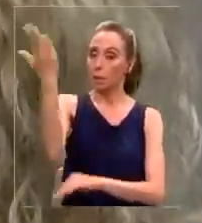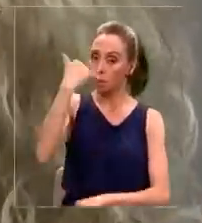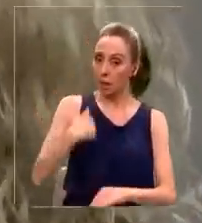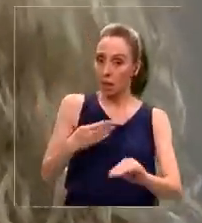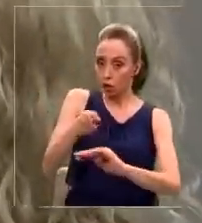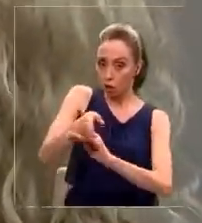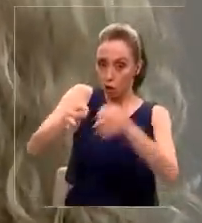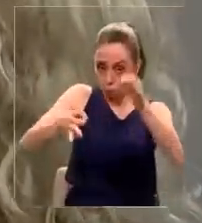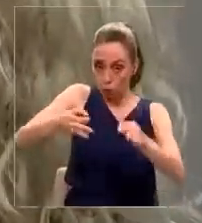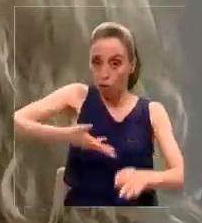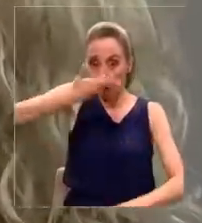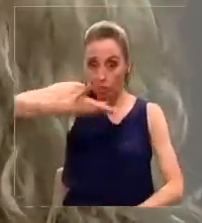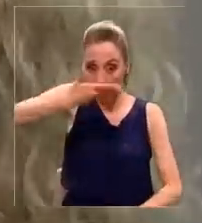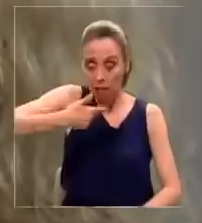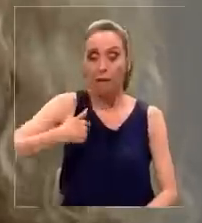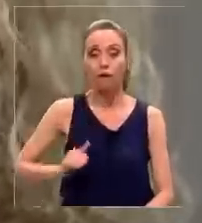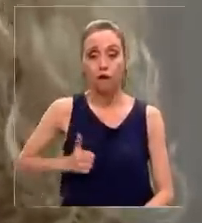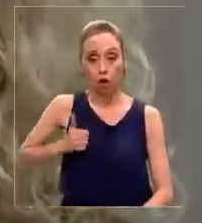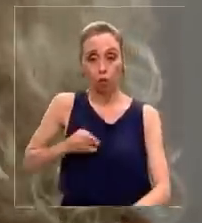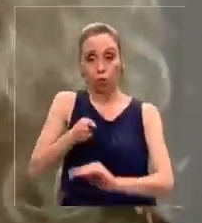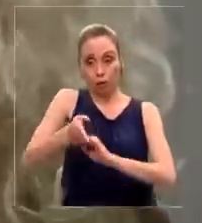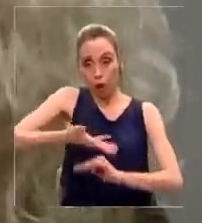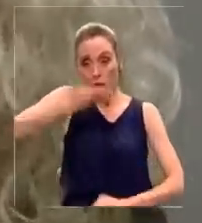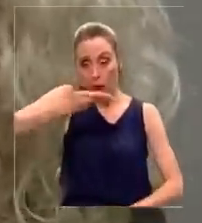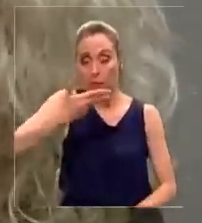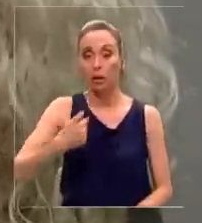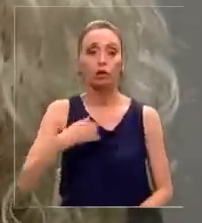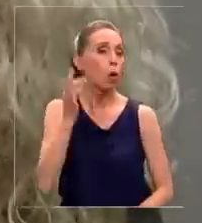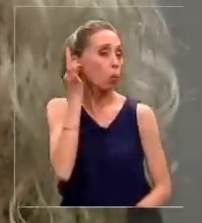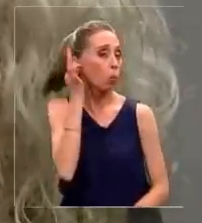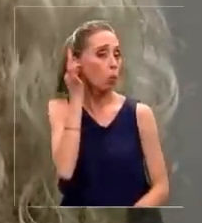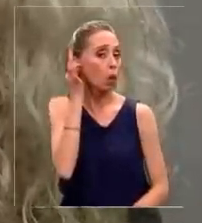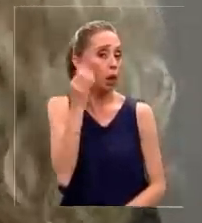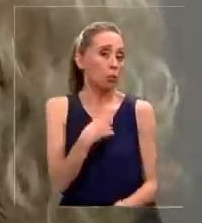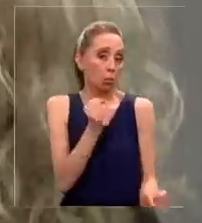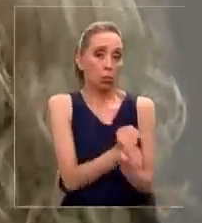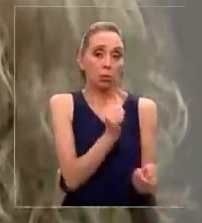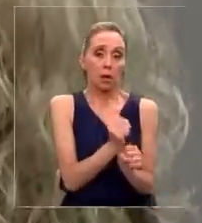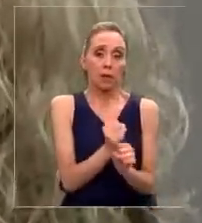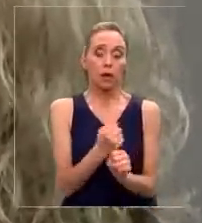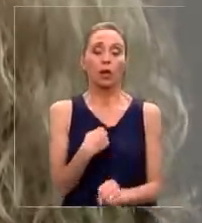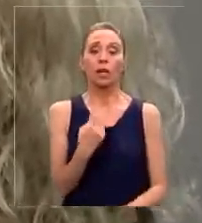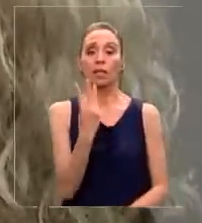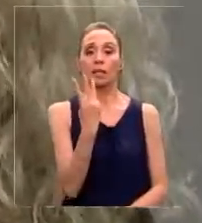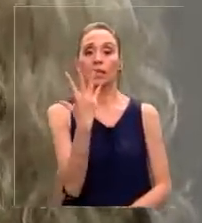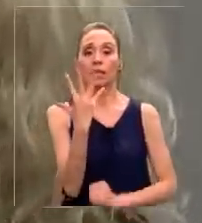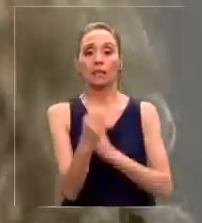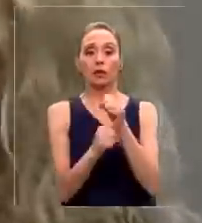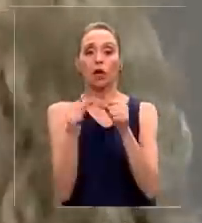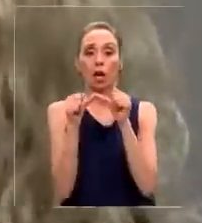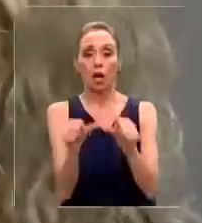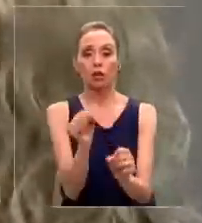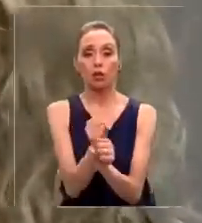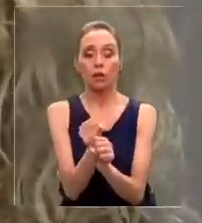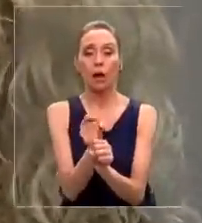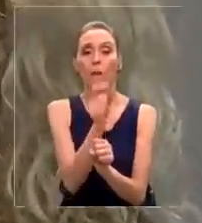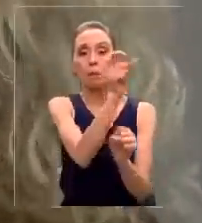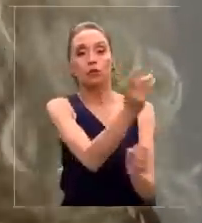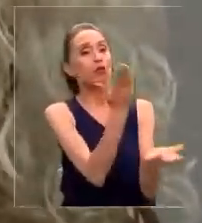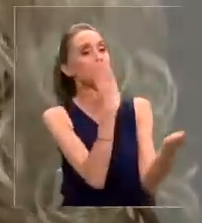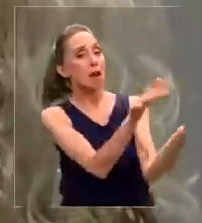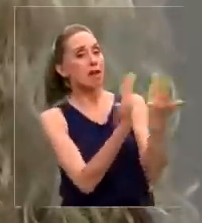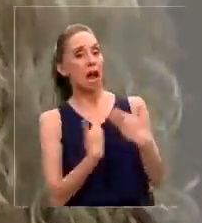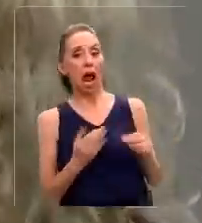declarar para yo prestar declaración voluntaria, porque realmente yo soy una mujer de trabajo, yo tengo 35 años que trabajo, a mí nadie me ha regalado